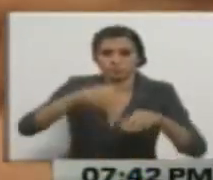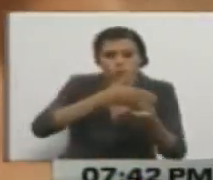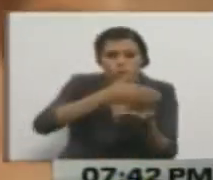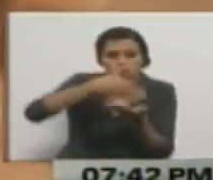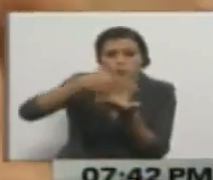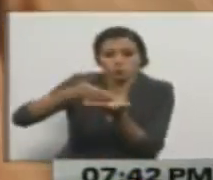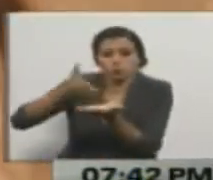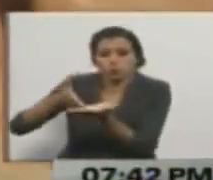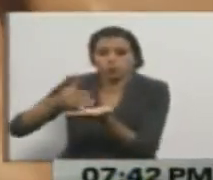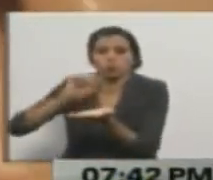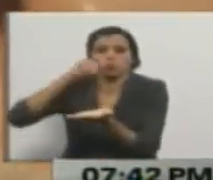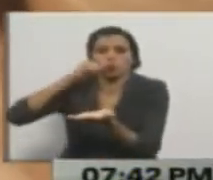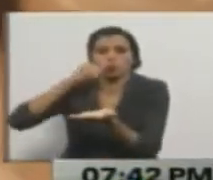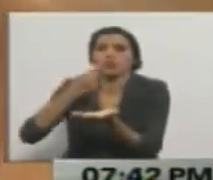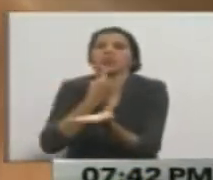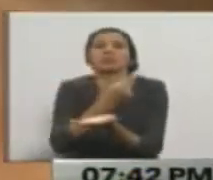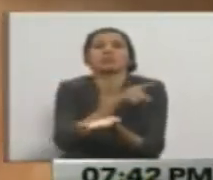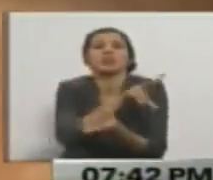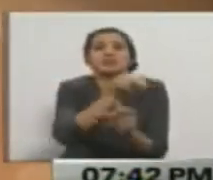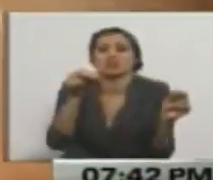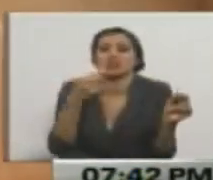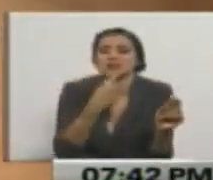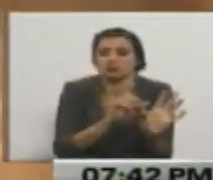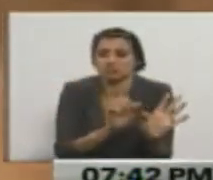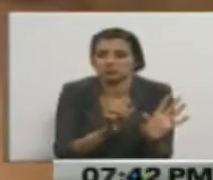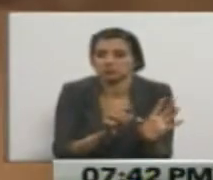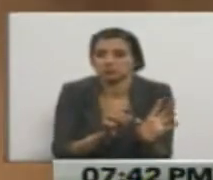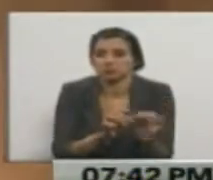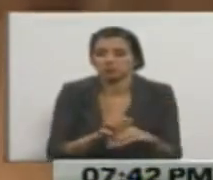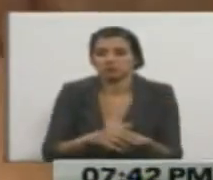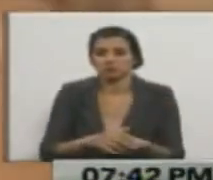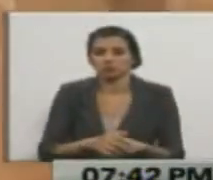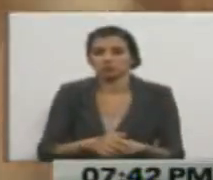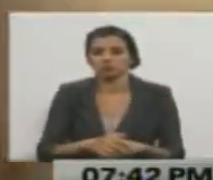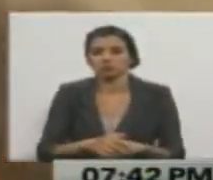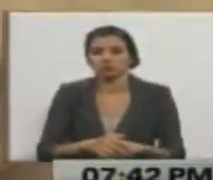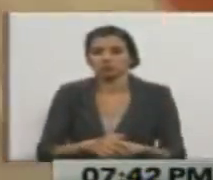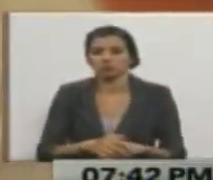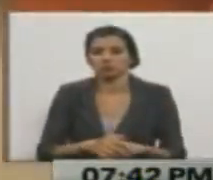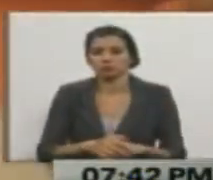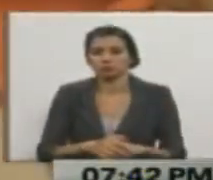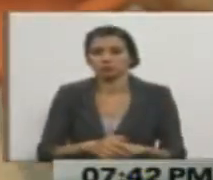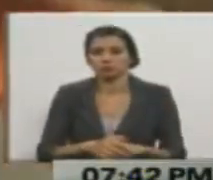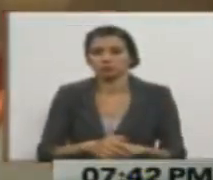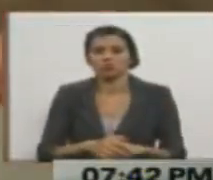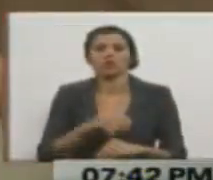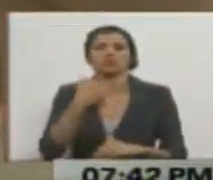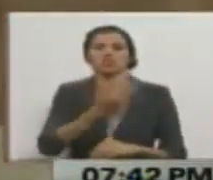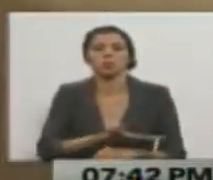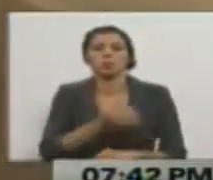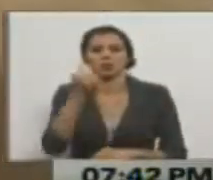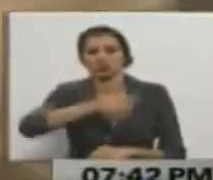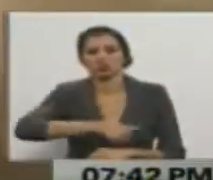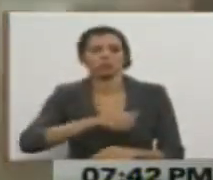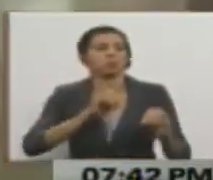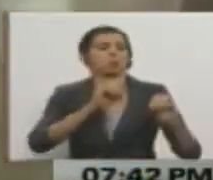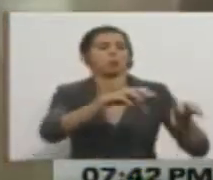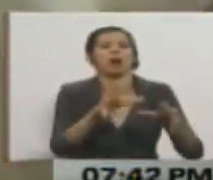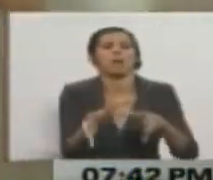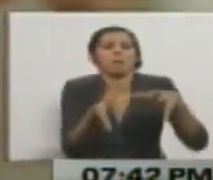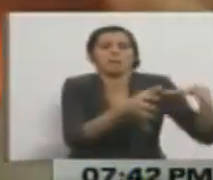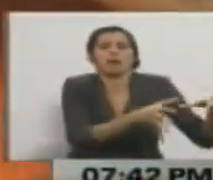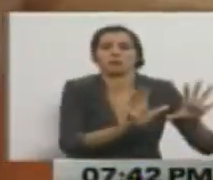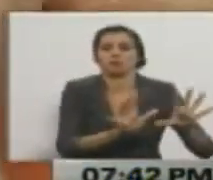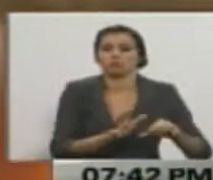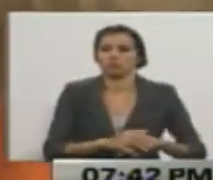ellos, algunos no salen, como lo llamamos popularmente, chicos, entonces lo ponen aparte y eso para ellos es menos. Es decir, el producto